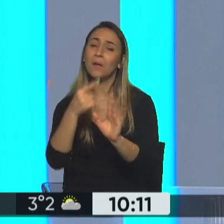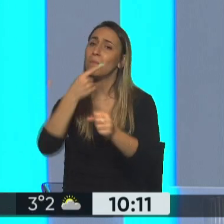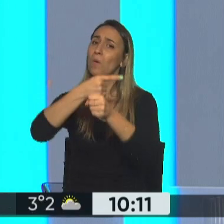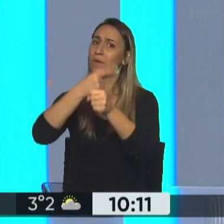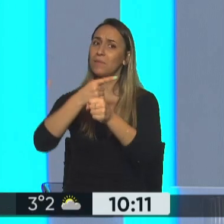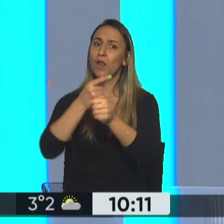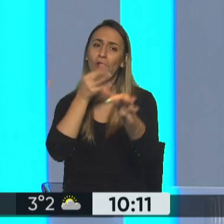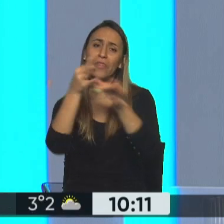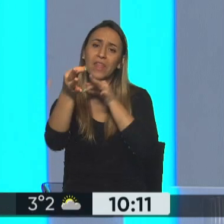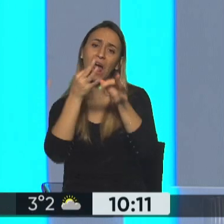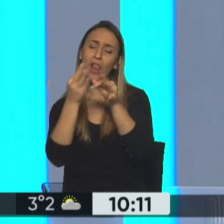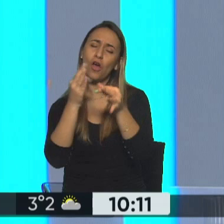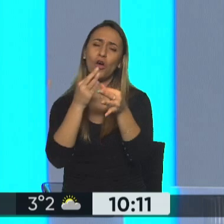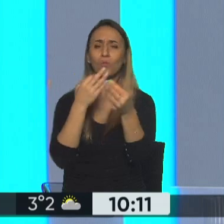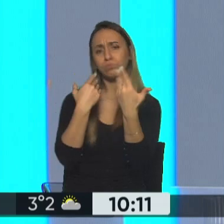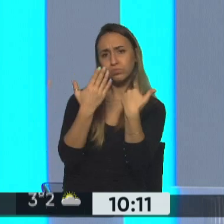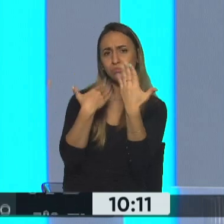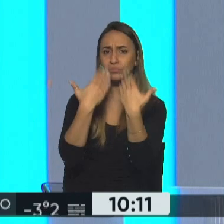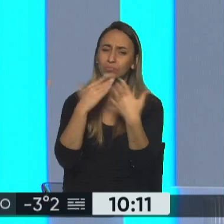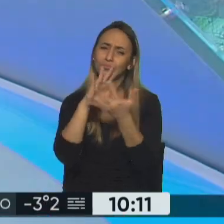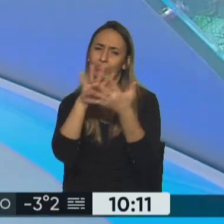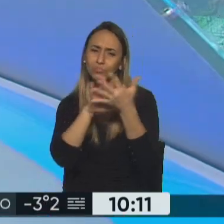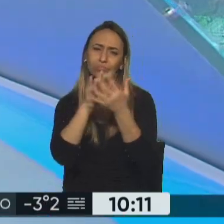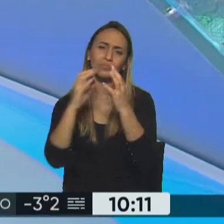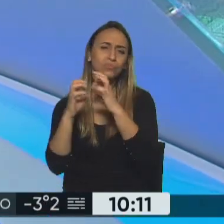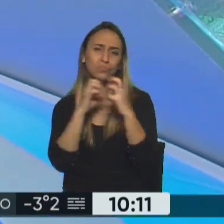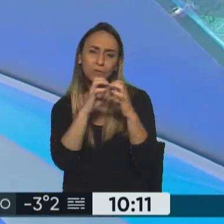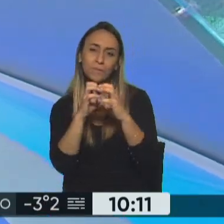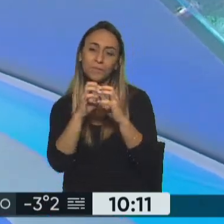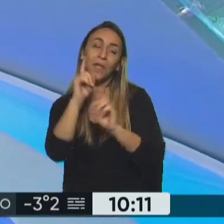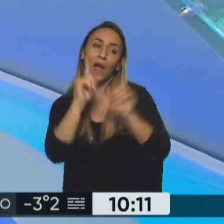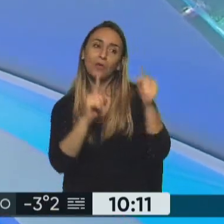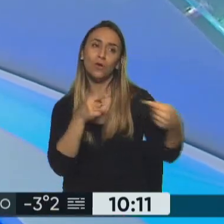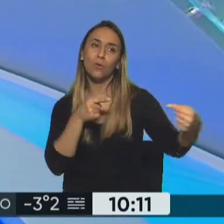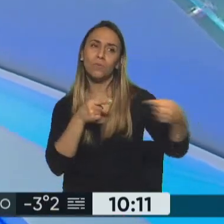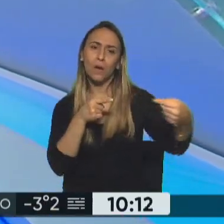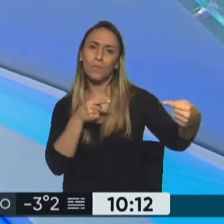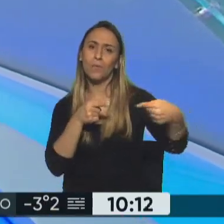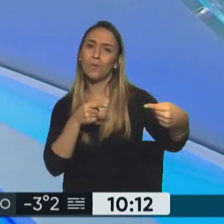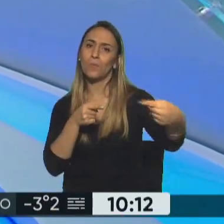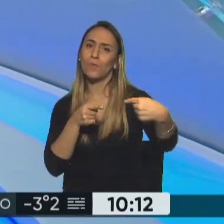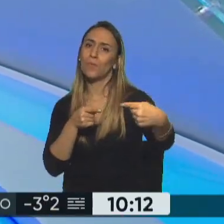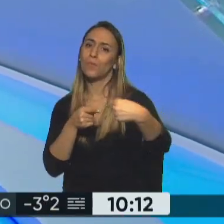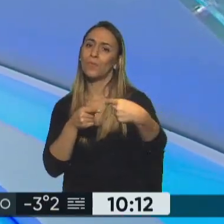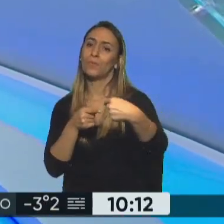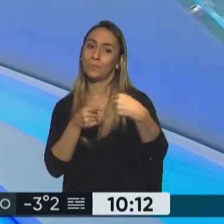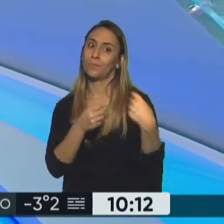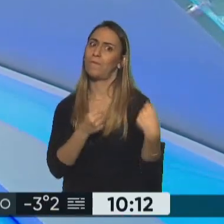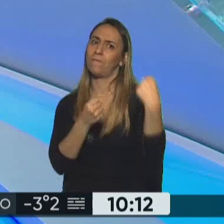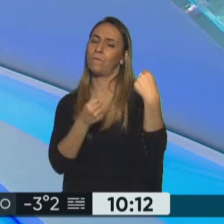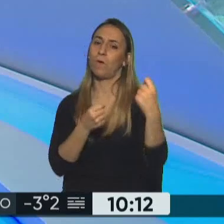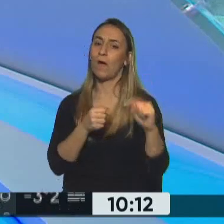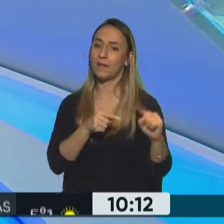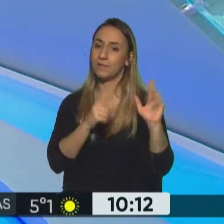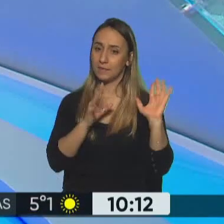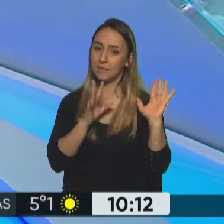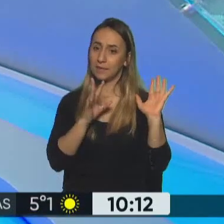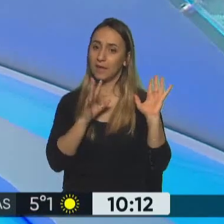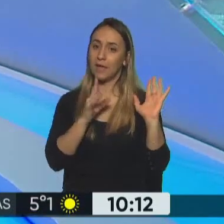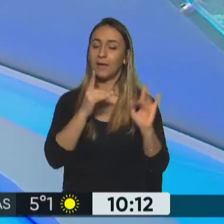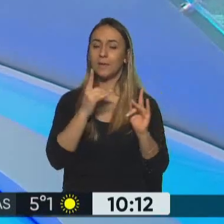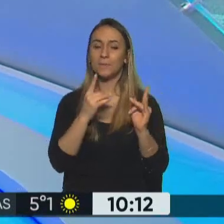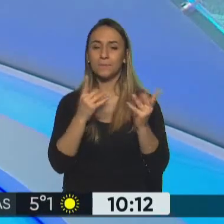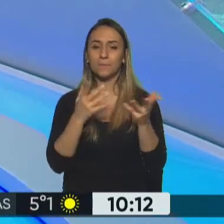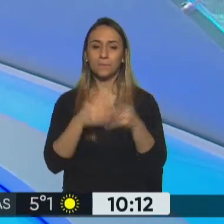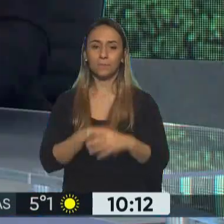diálogo y que bueno, y que a los opositores que se fueron, digamos, más más aguerridos, bueno, fueron o desterrados o en algunos